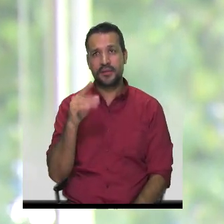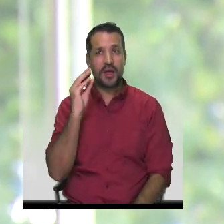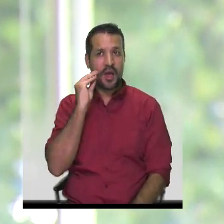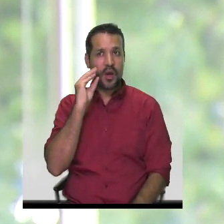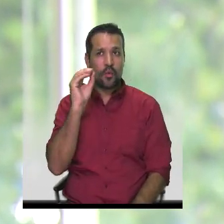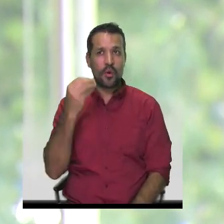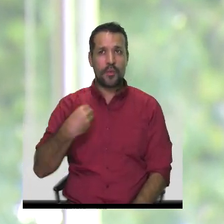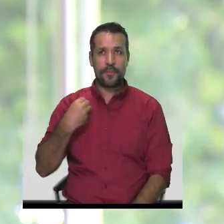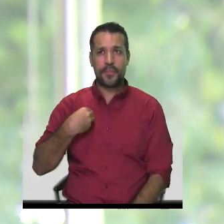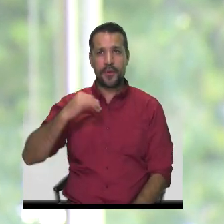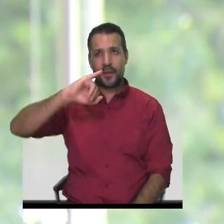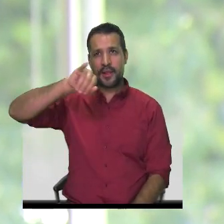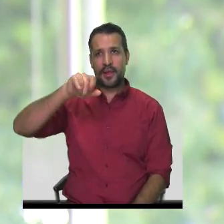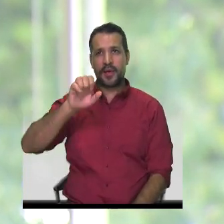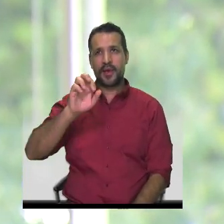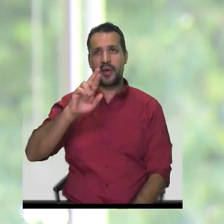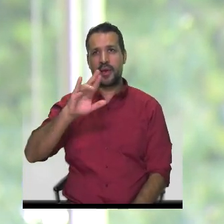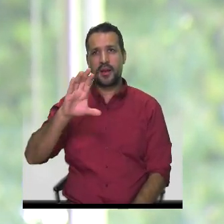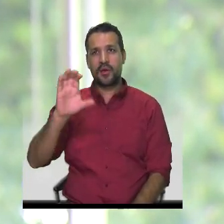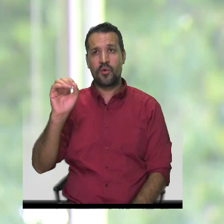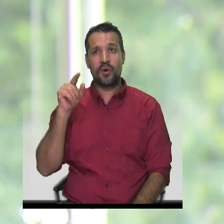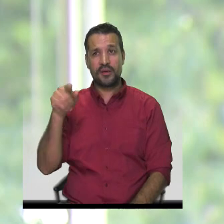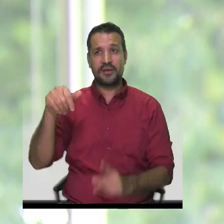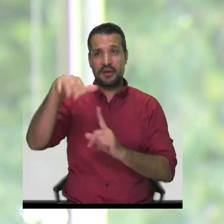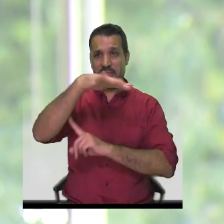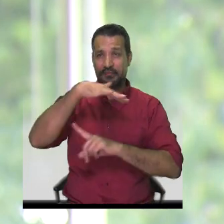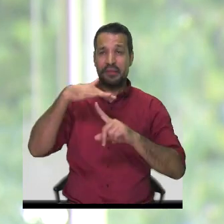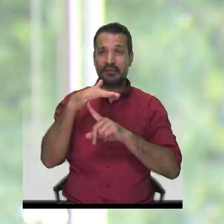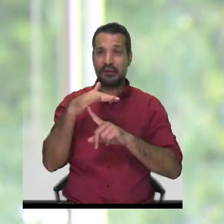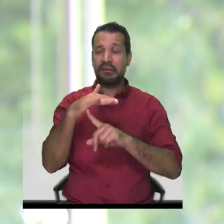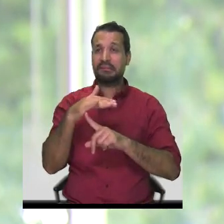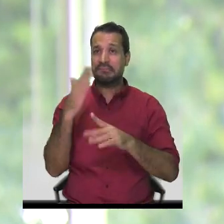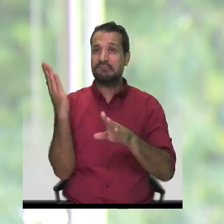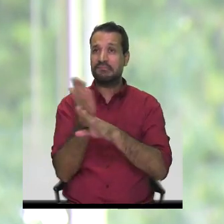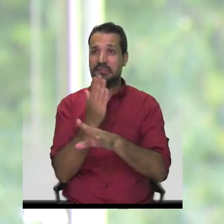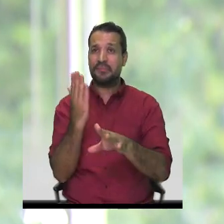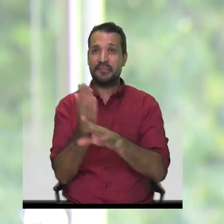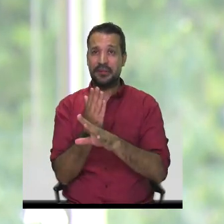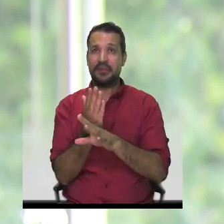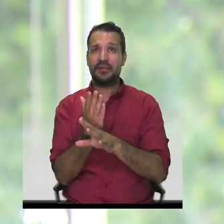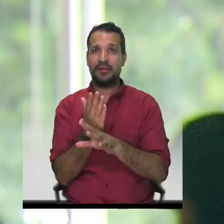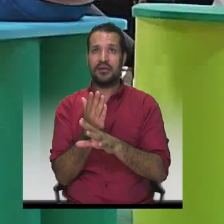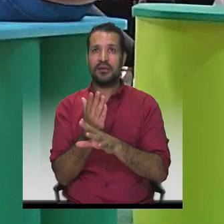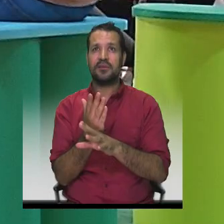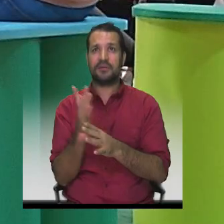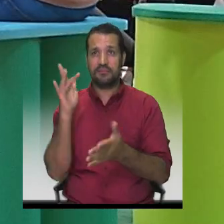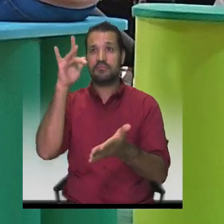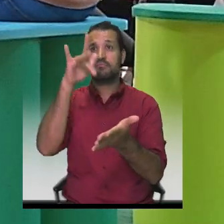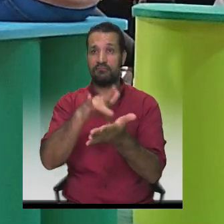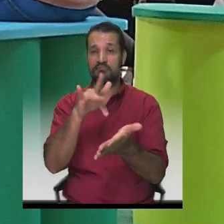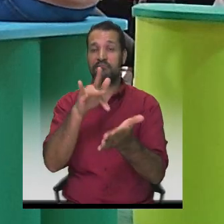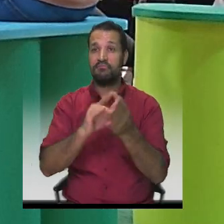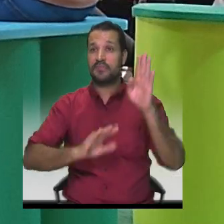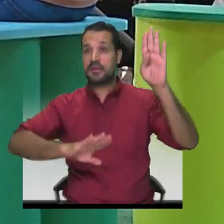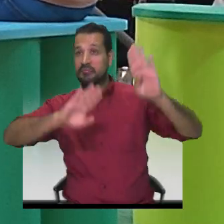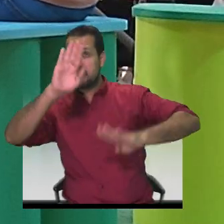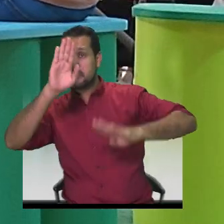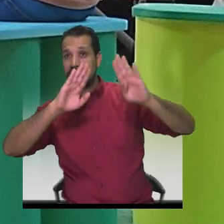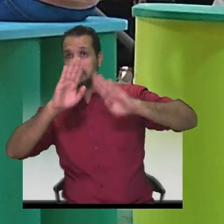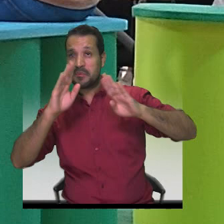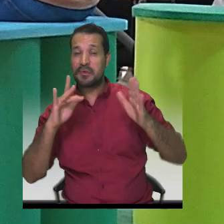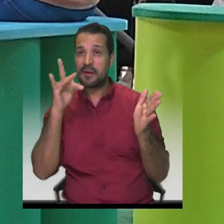un conflicto socioambiental muy importante a nivel nacional, del cual nos hemos ocupado y participado fuertemente.